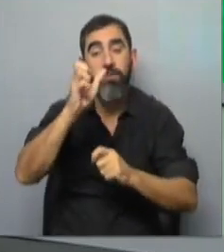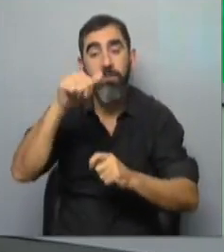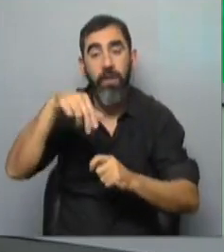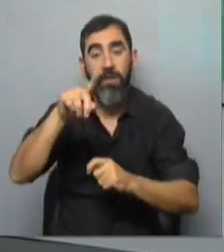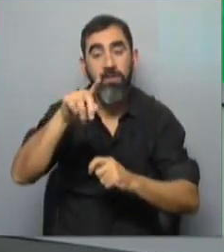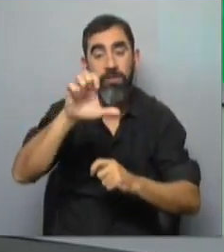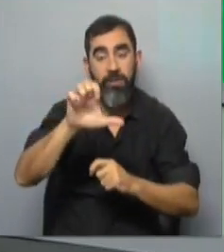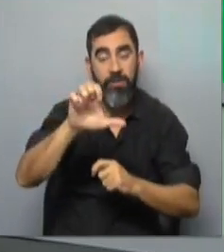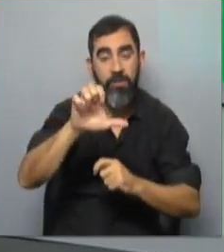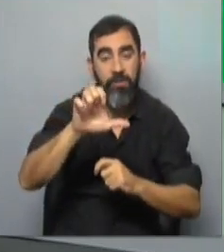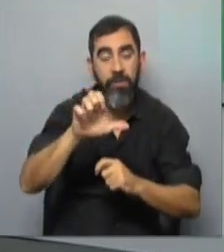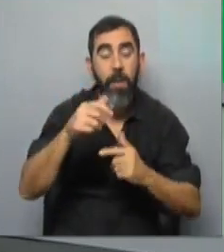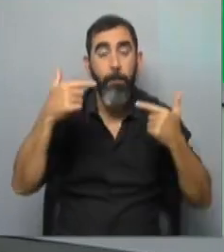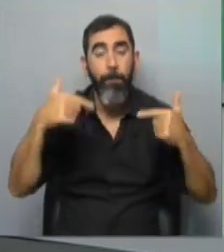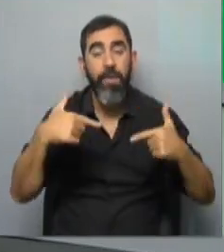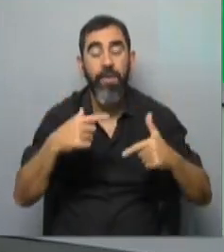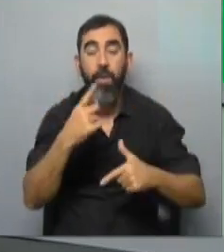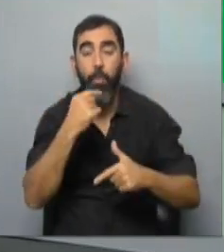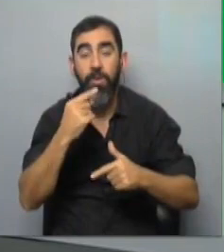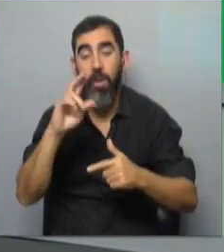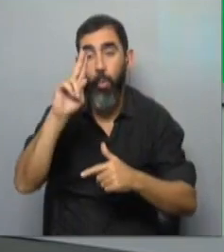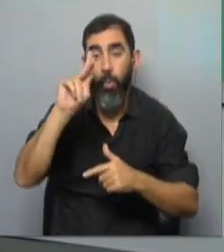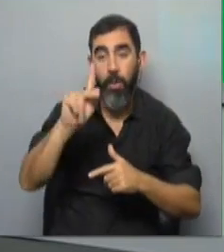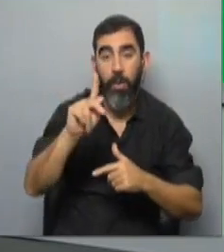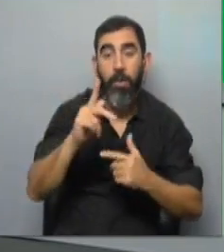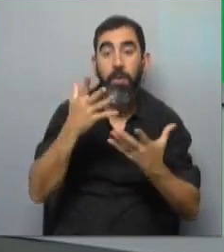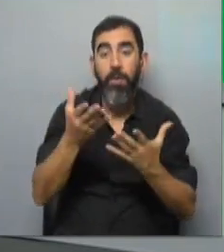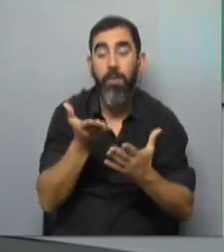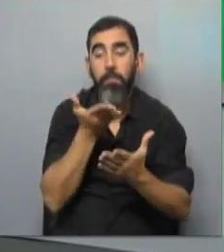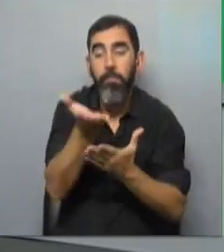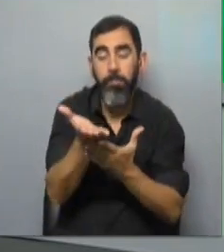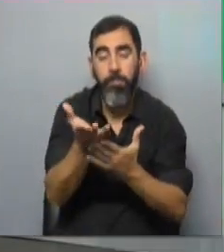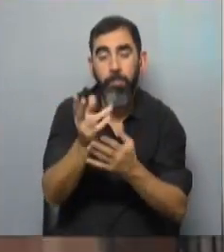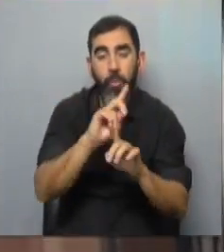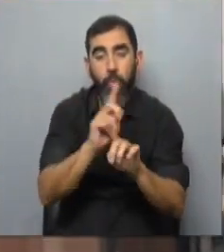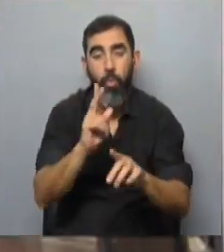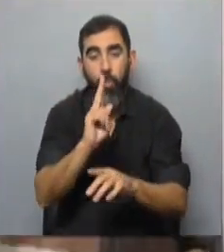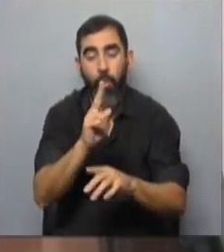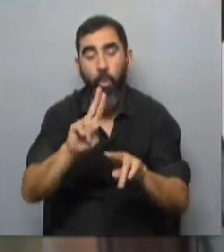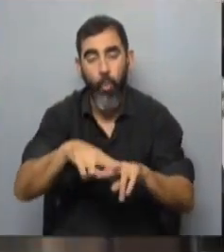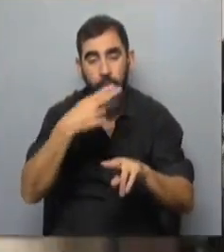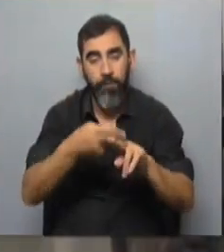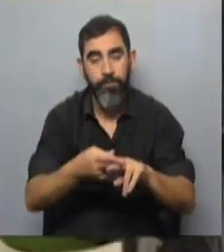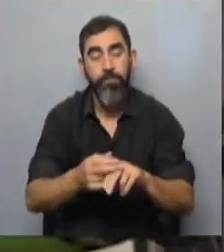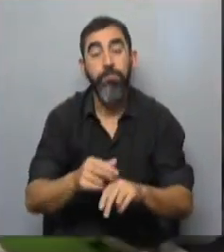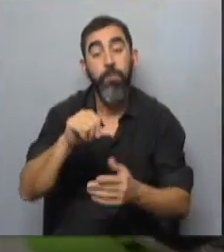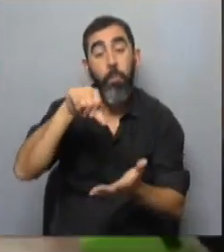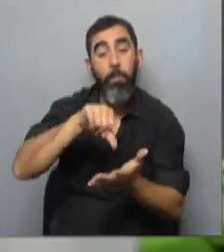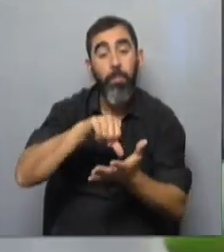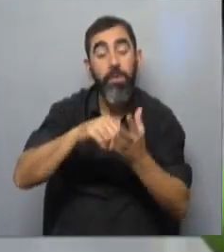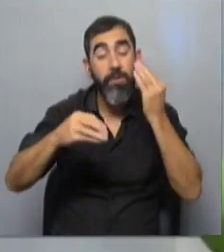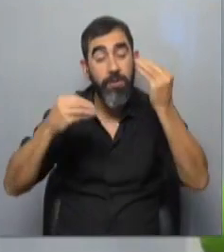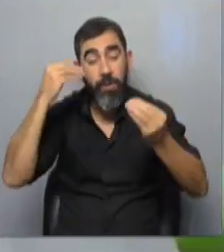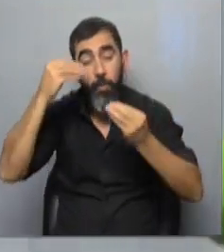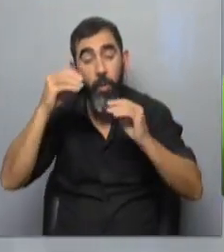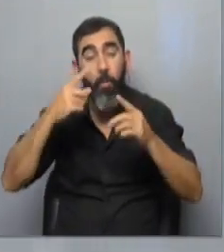ministra de Interior de Reino Unido y avisó que tiene intención de recurrir la medida. Cualquiera en este país que se preocupe por